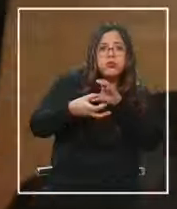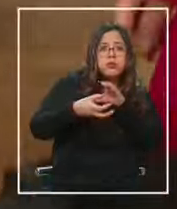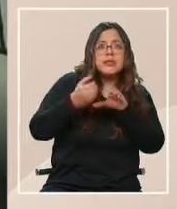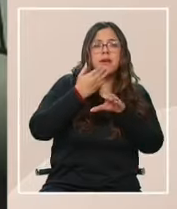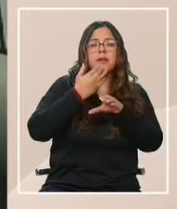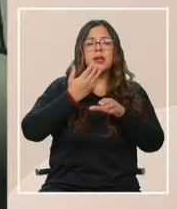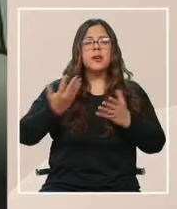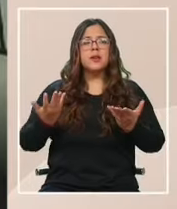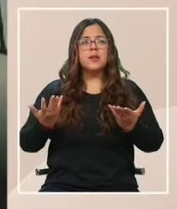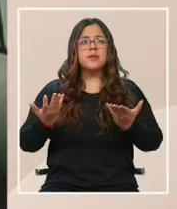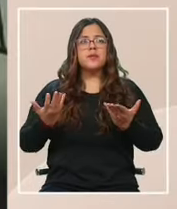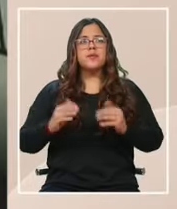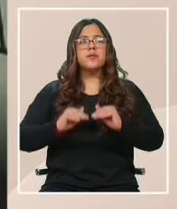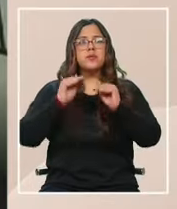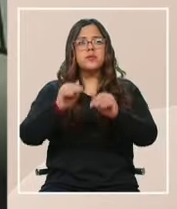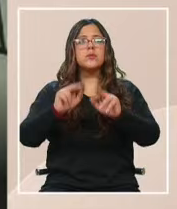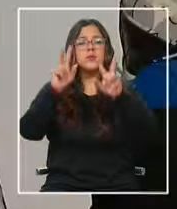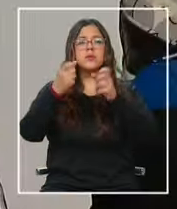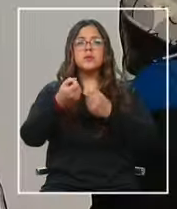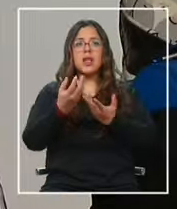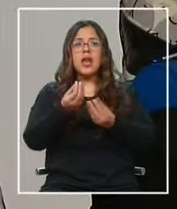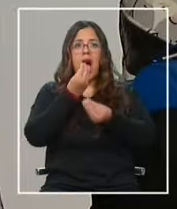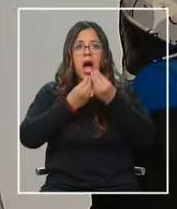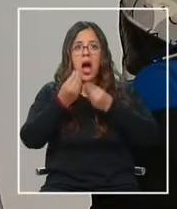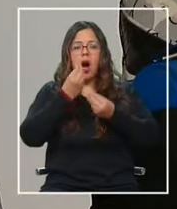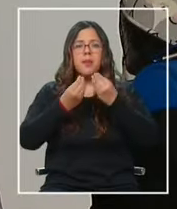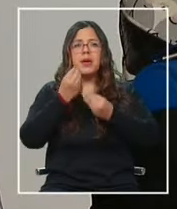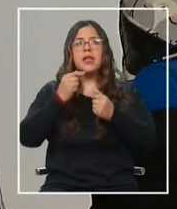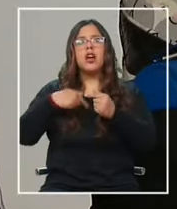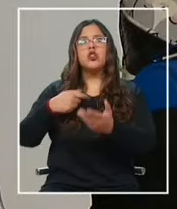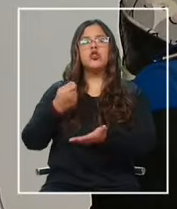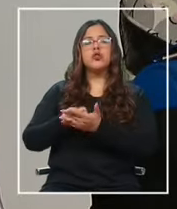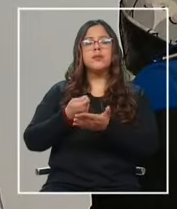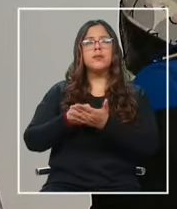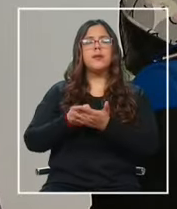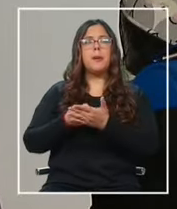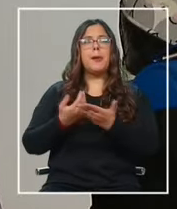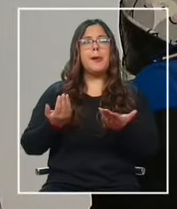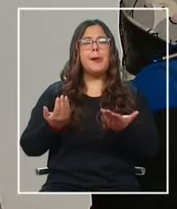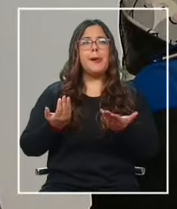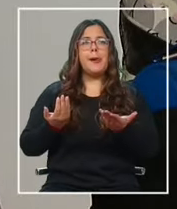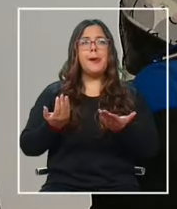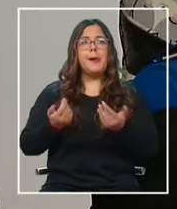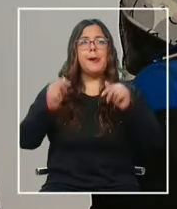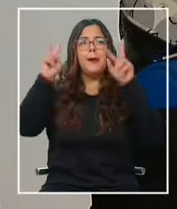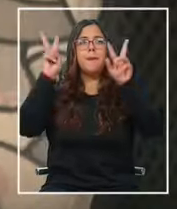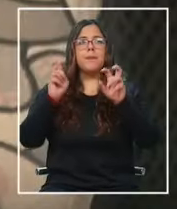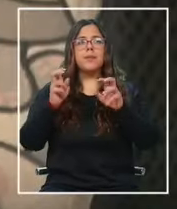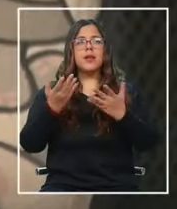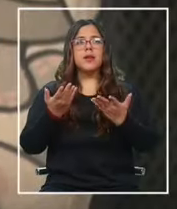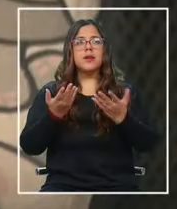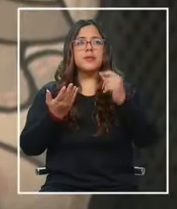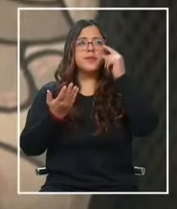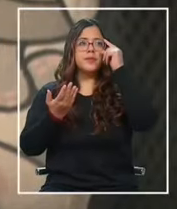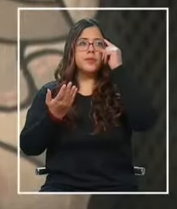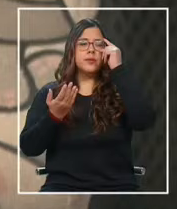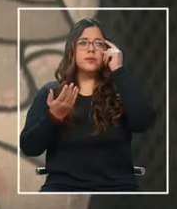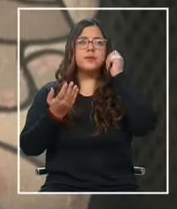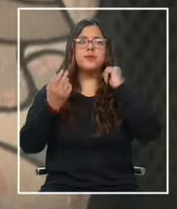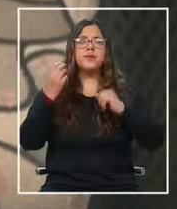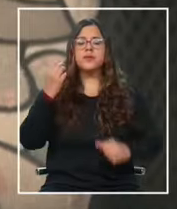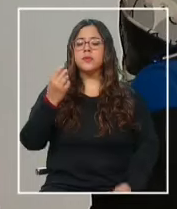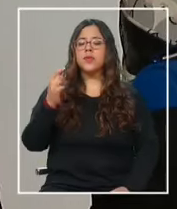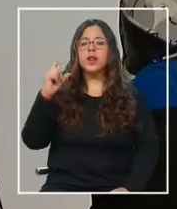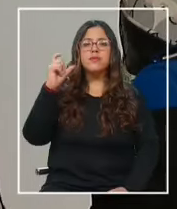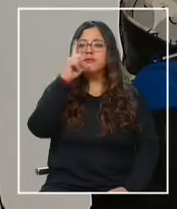de suplemento alimenticio. Yo lo que hice fue comprar estos relajantes